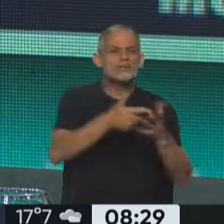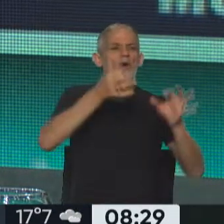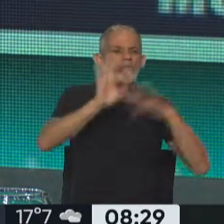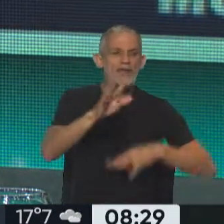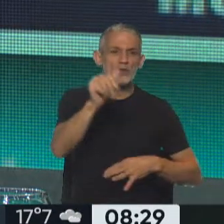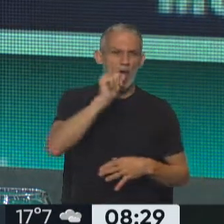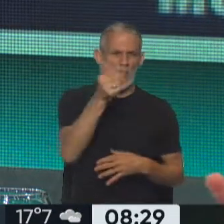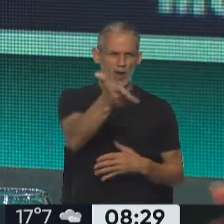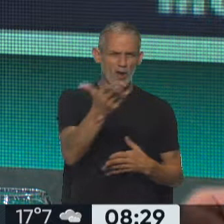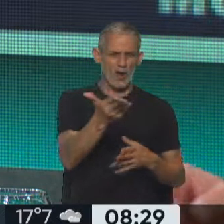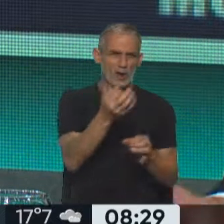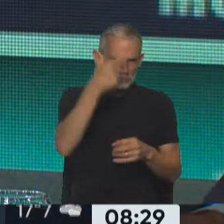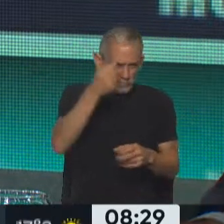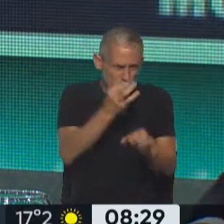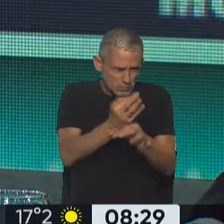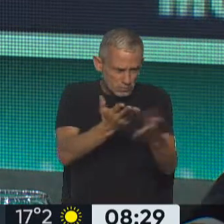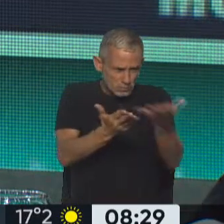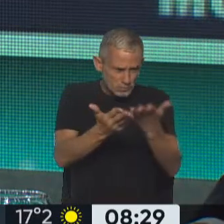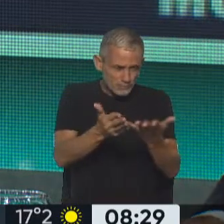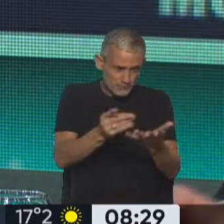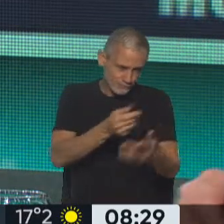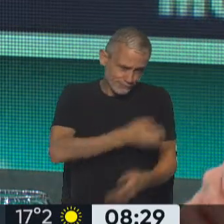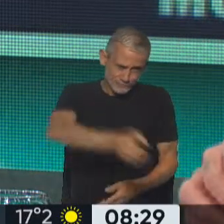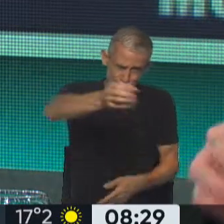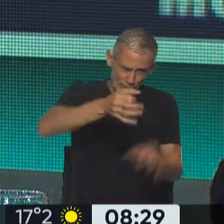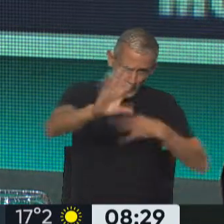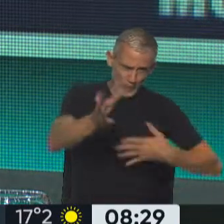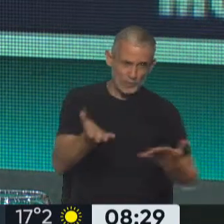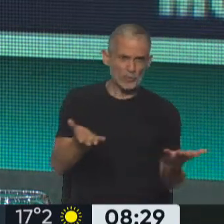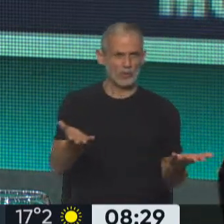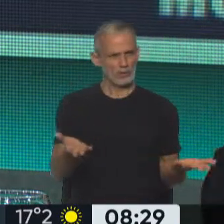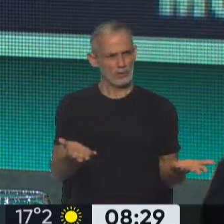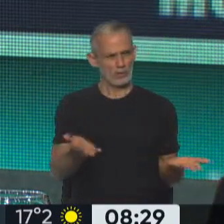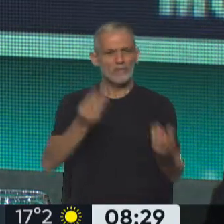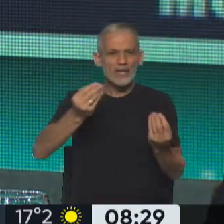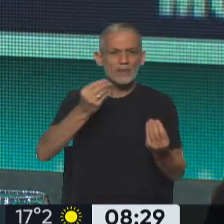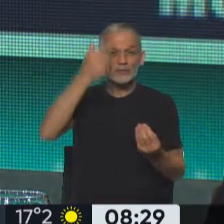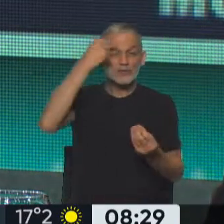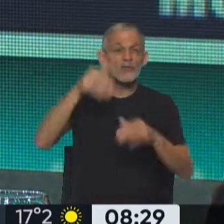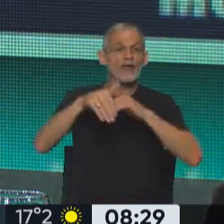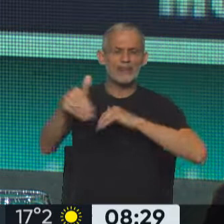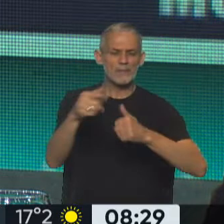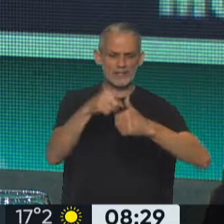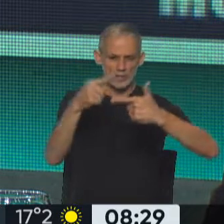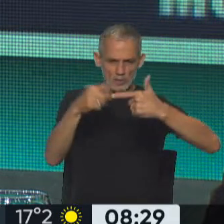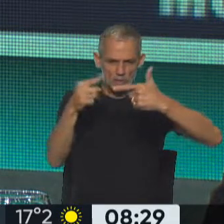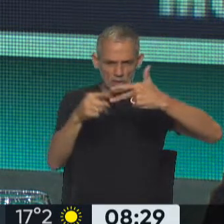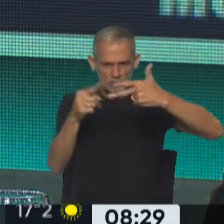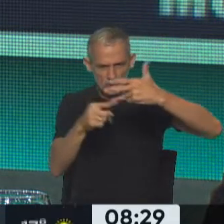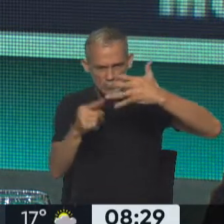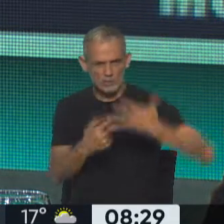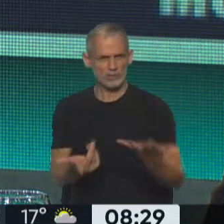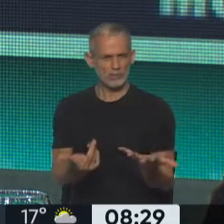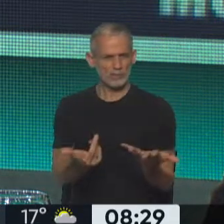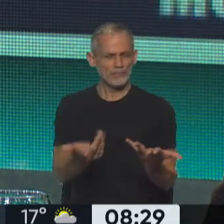vendió alcohol a un profesional que estaba manejando en ese momento en ruta por lo que pasó con el chofer del micro digamos hay todo un contexto